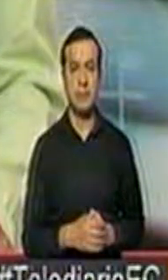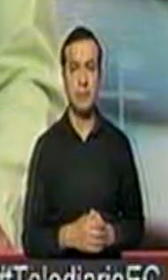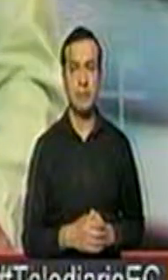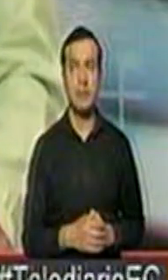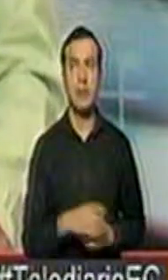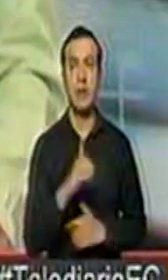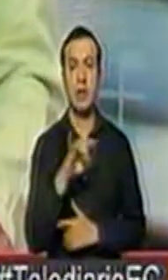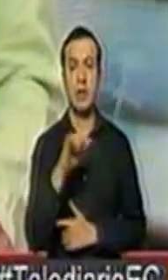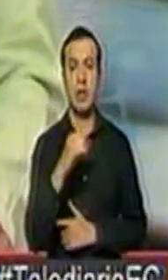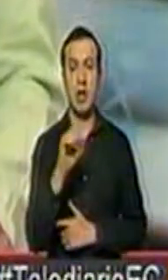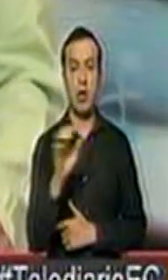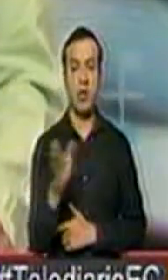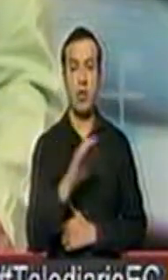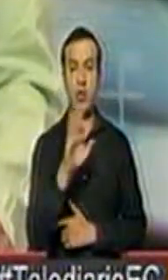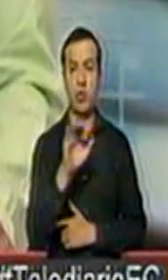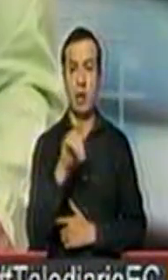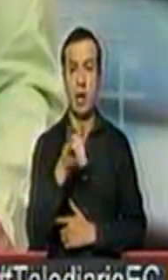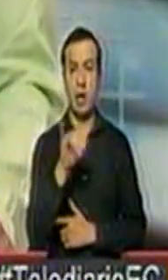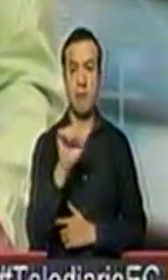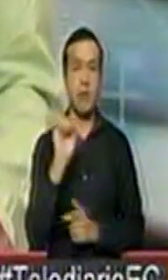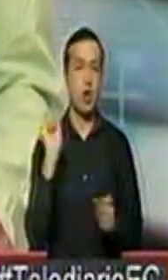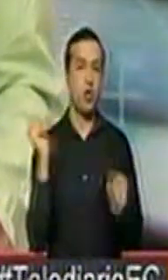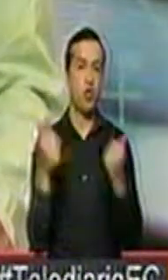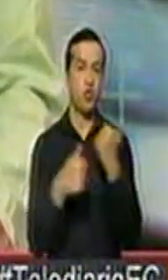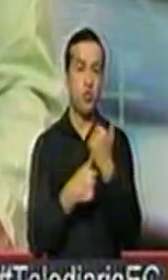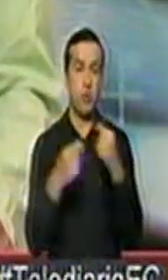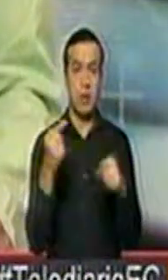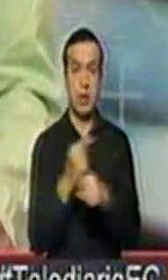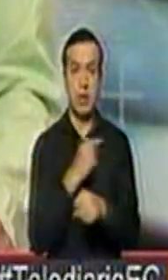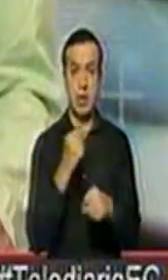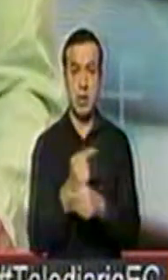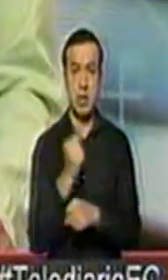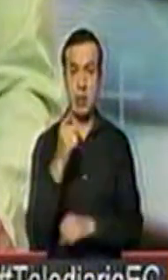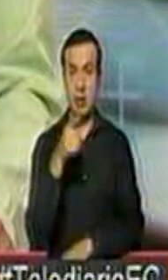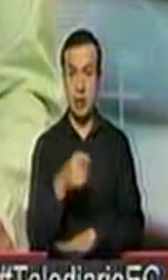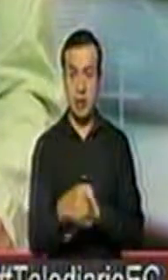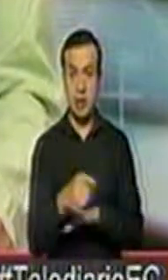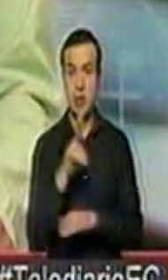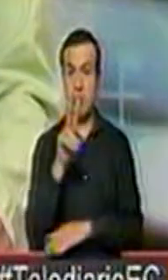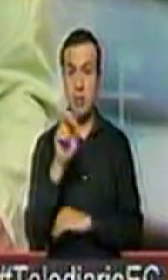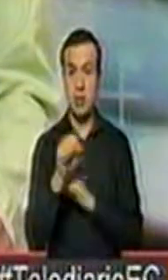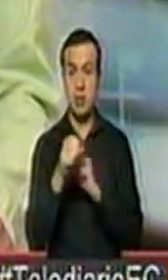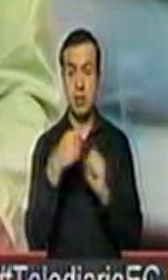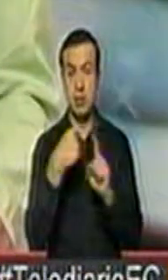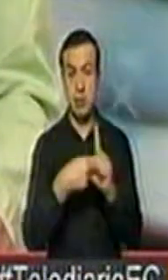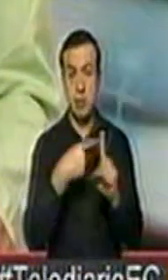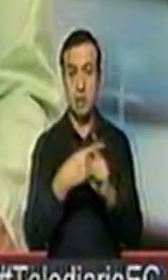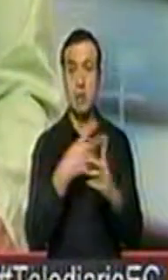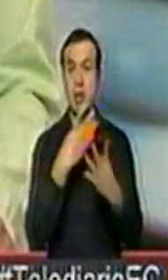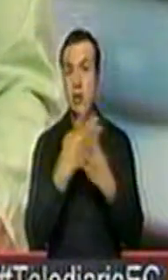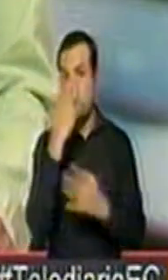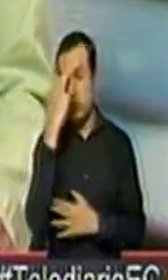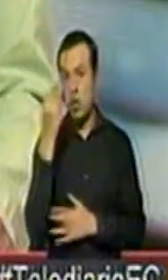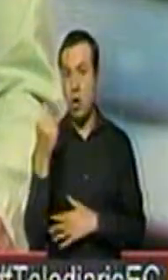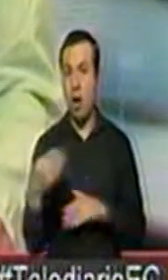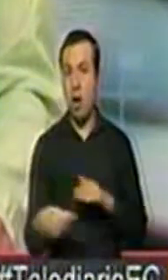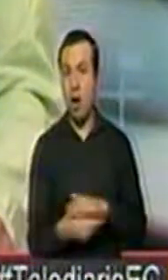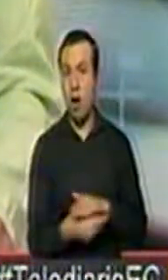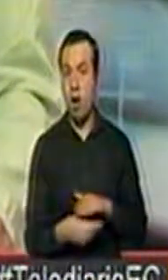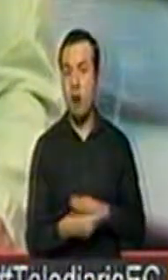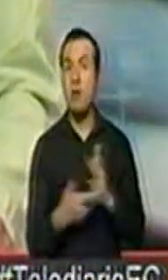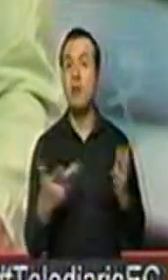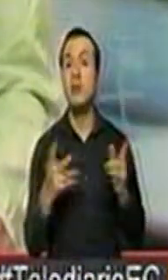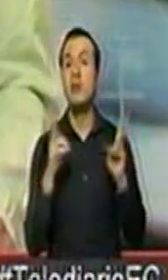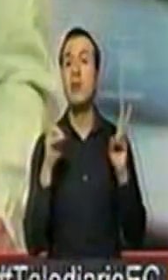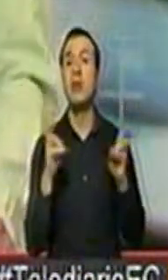Diego Tapia, ex subgerente de operaciones de refinación, fue sentenciado a 20 meses de prisión por tráfico de influencias en